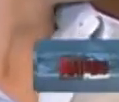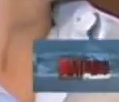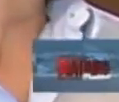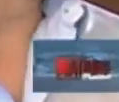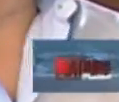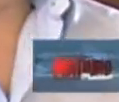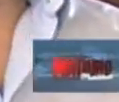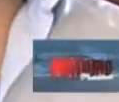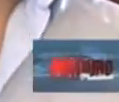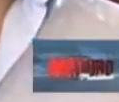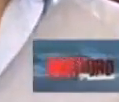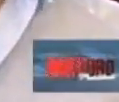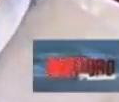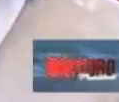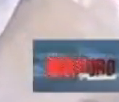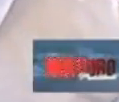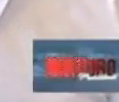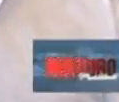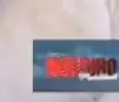Huidropo Amoroso,